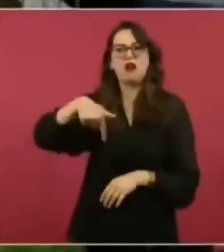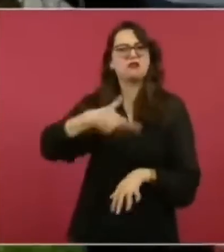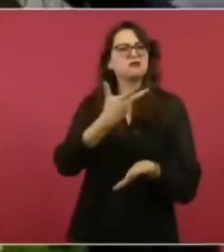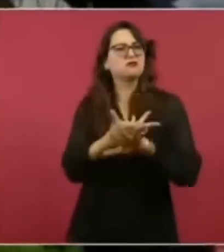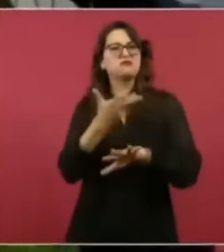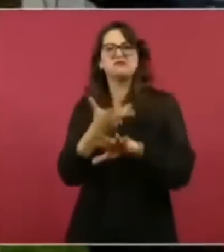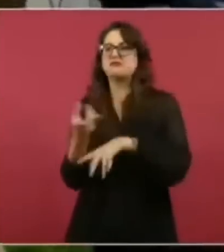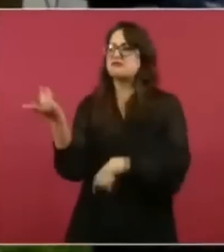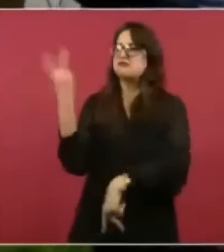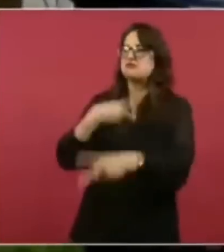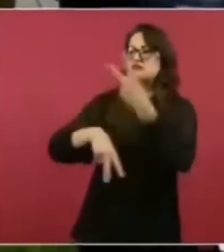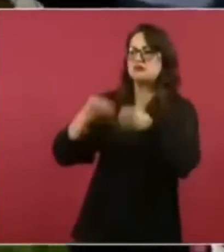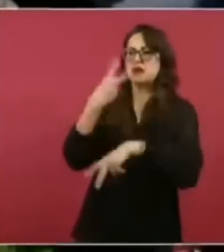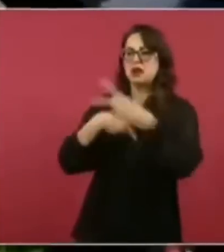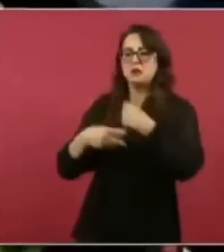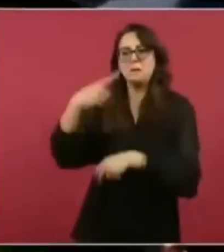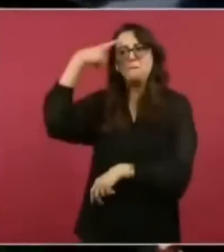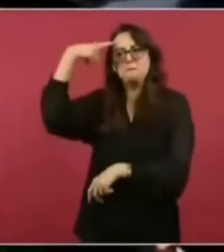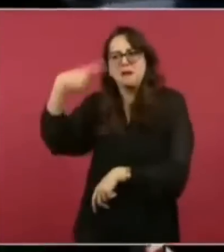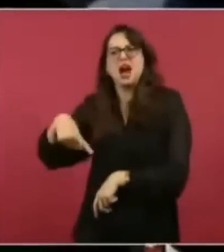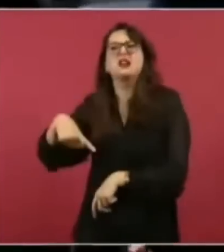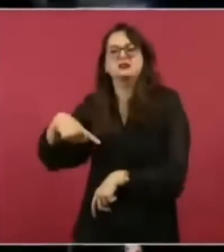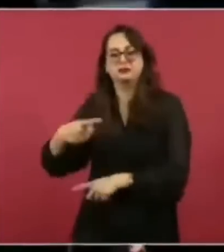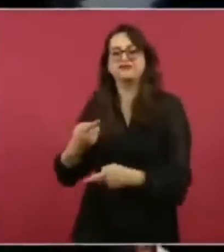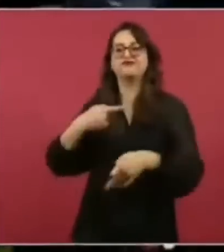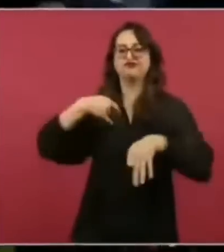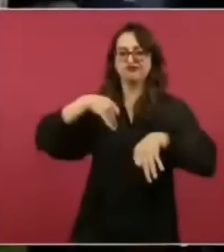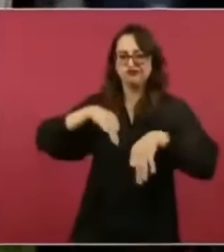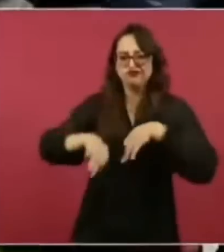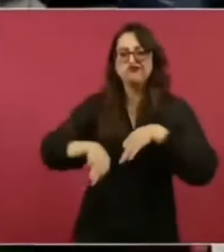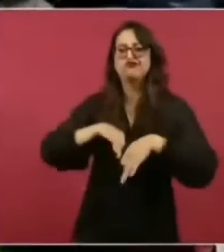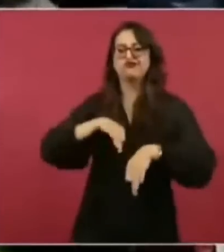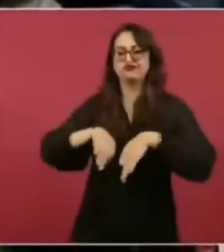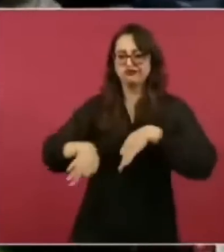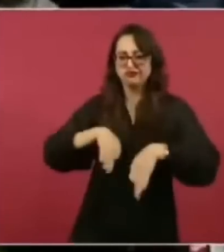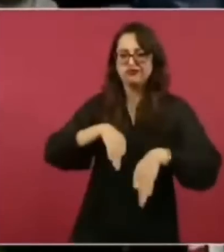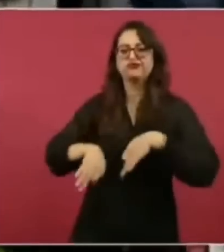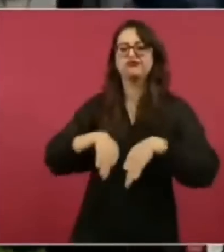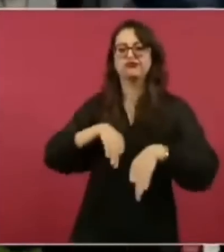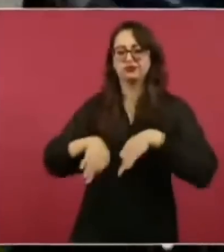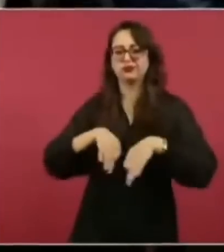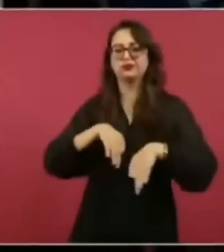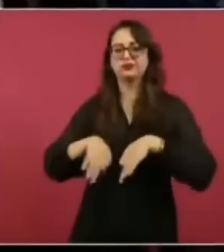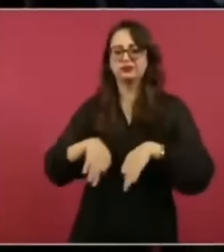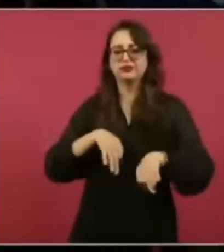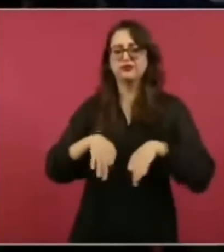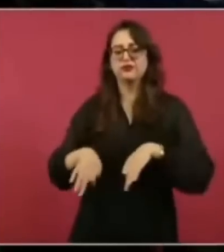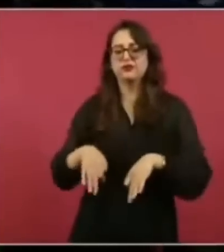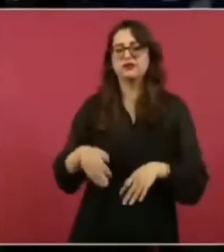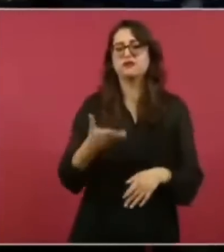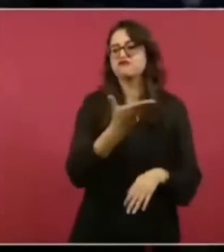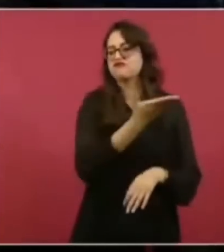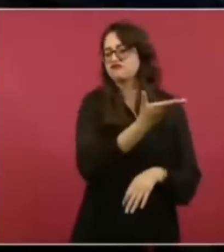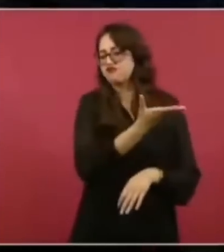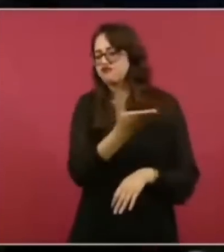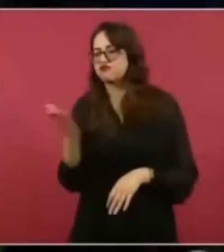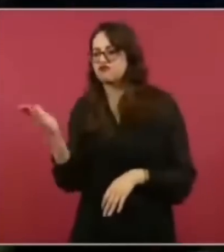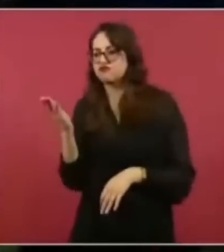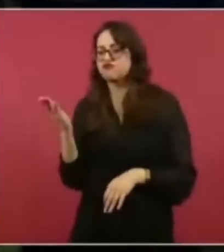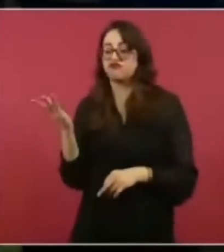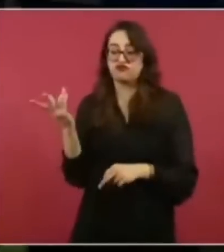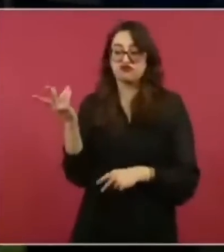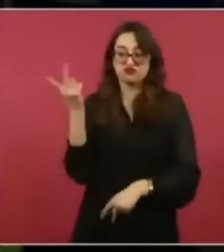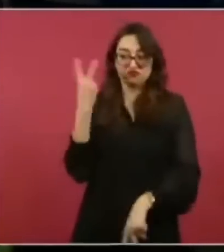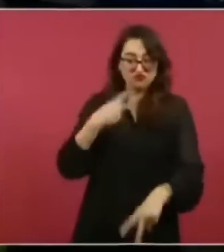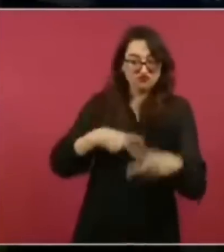vida. Los que vienen a Estados Unidos lo